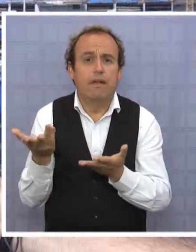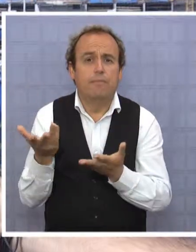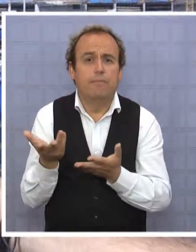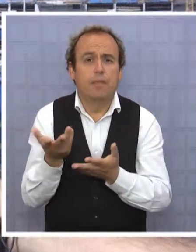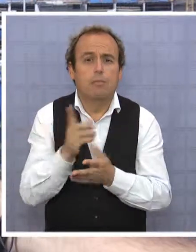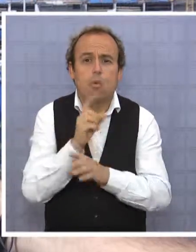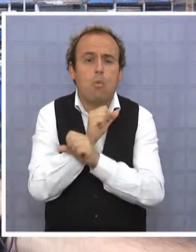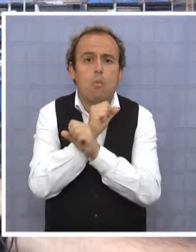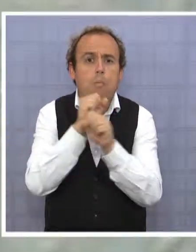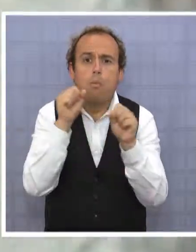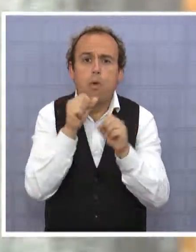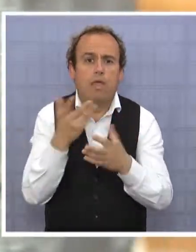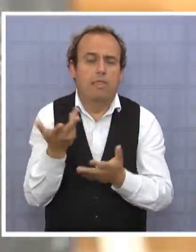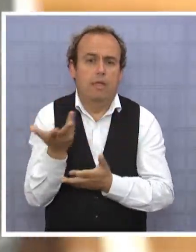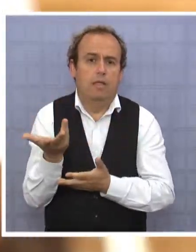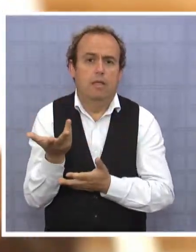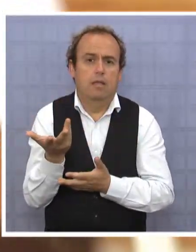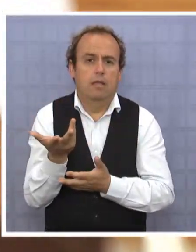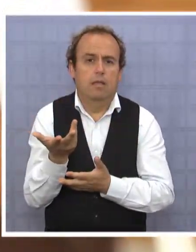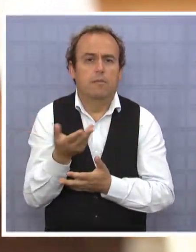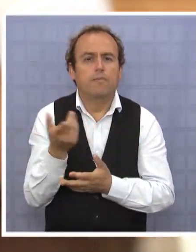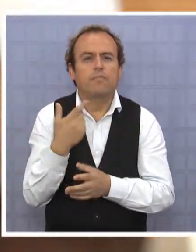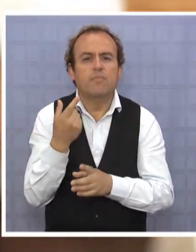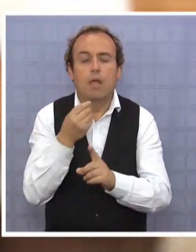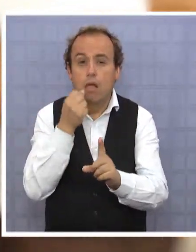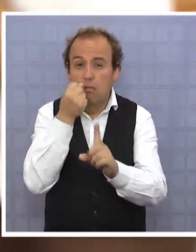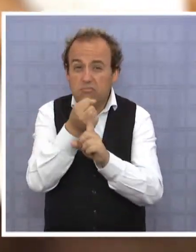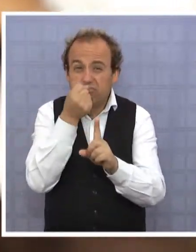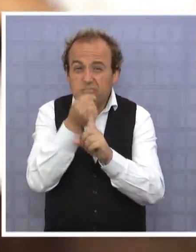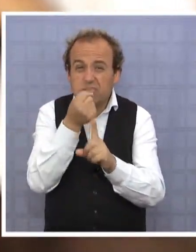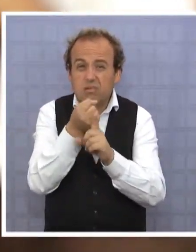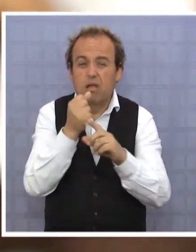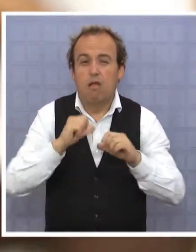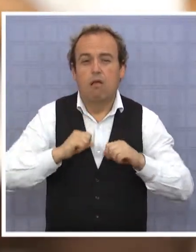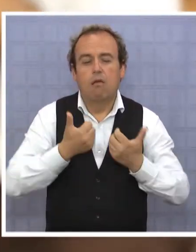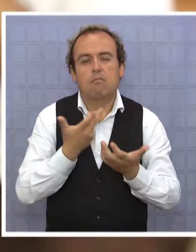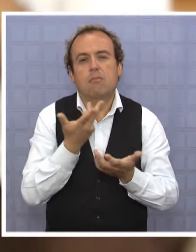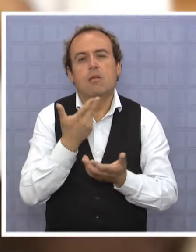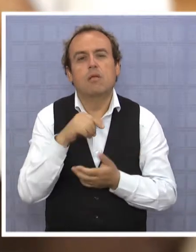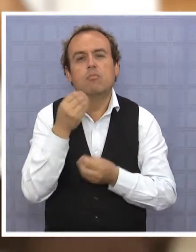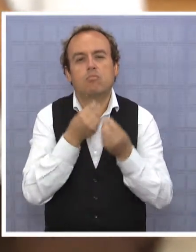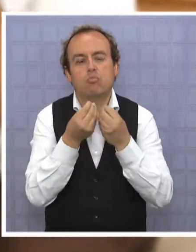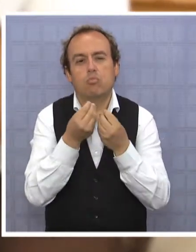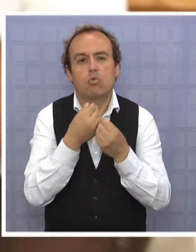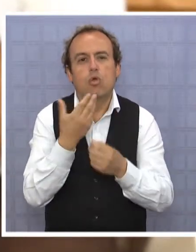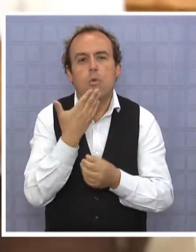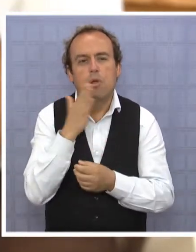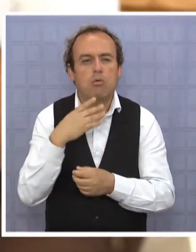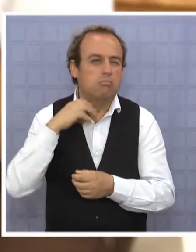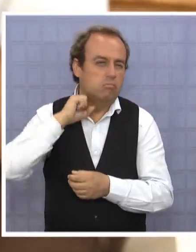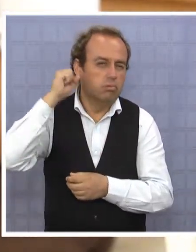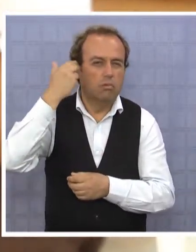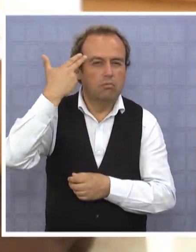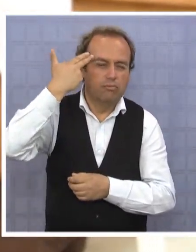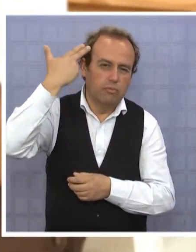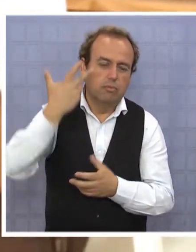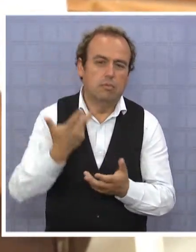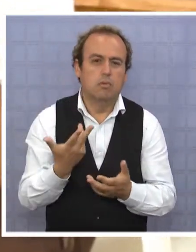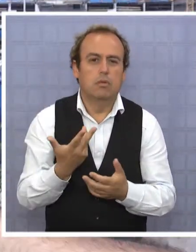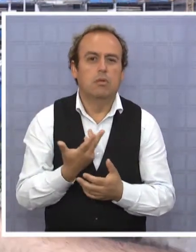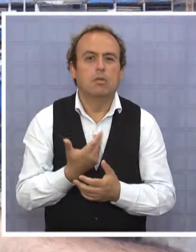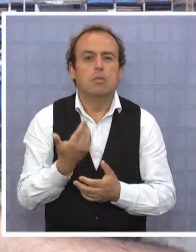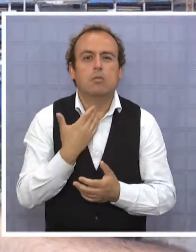hay que violar el secreto según wollensky en el caso del bullying este tipo de acciones también puede gatillar la decisión del suicidio en un